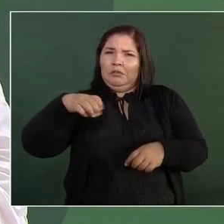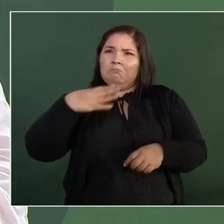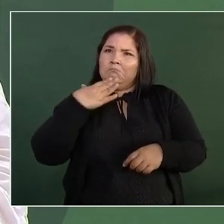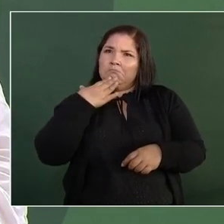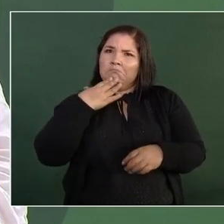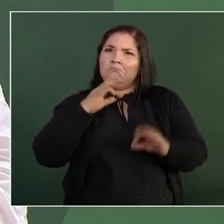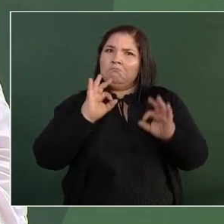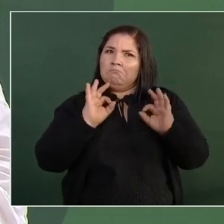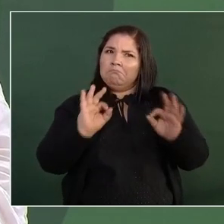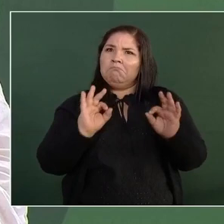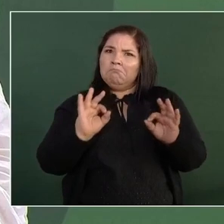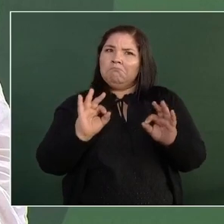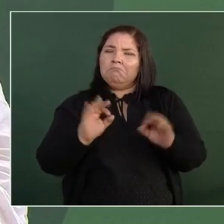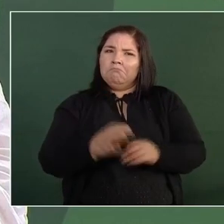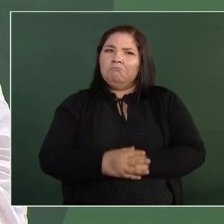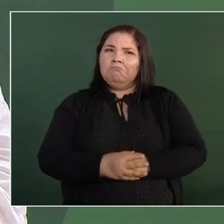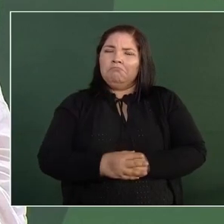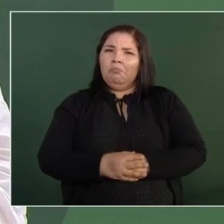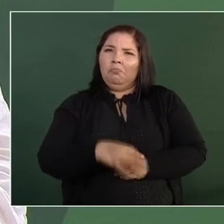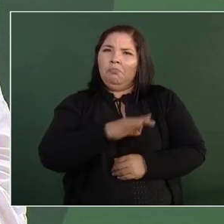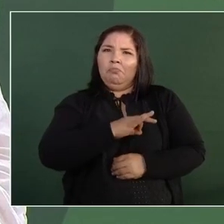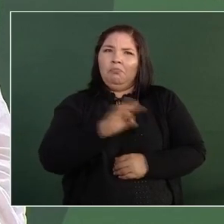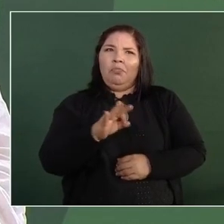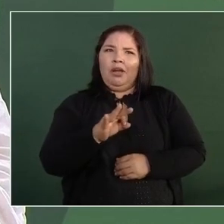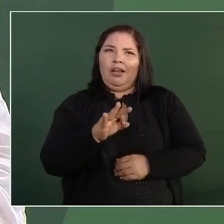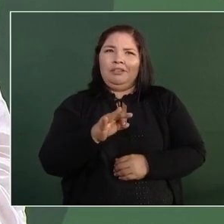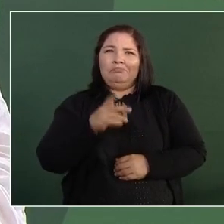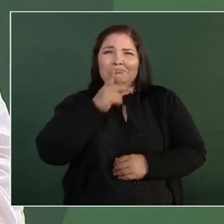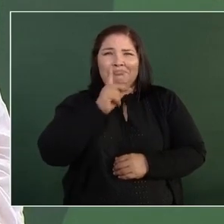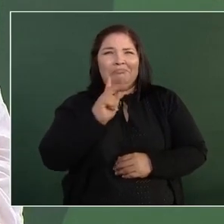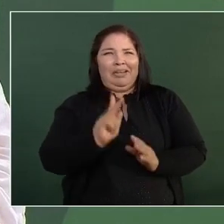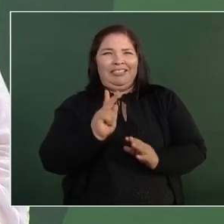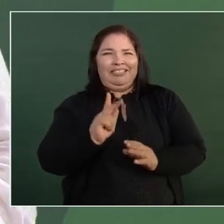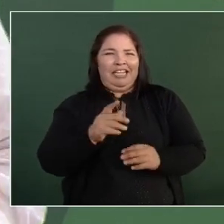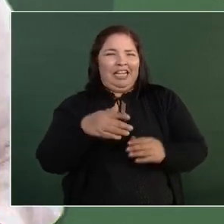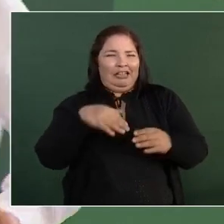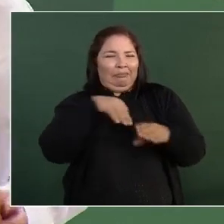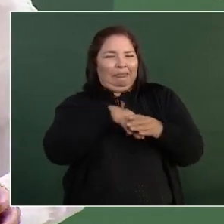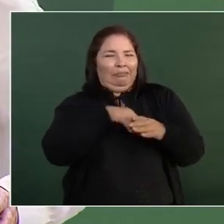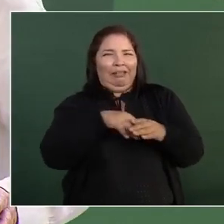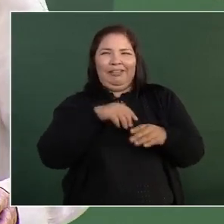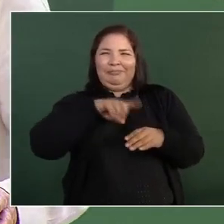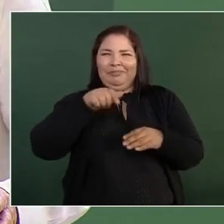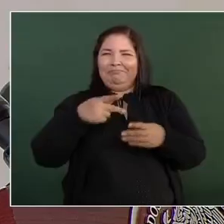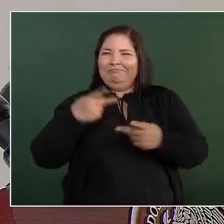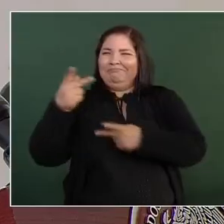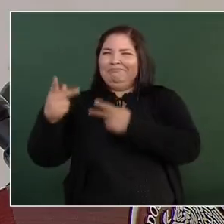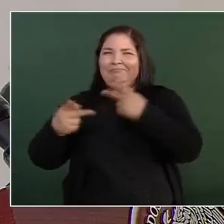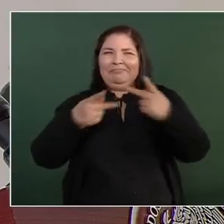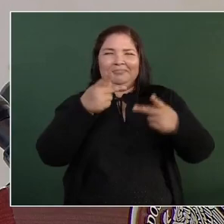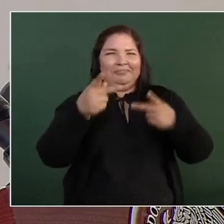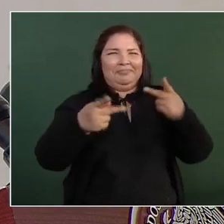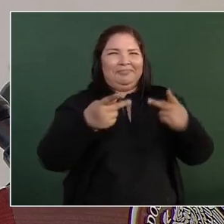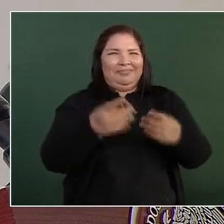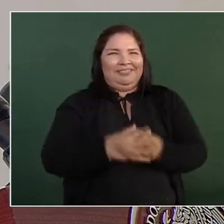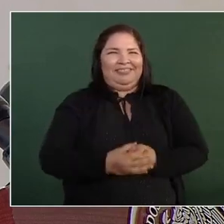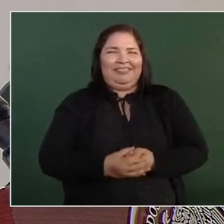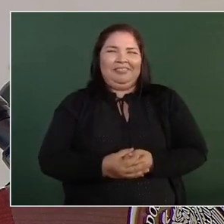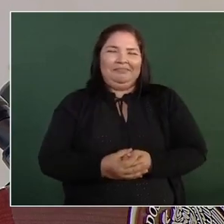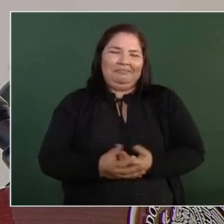hasta pueden registrar, poner una caja de préstamo ahí para que nos presten dinero, un